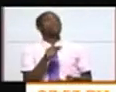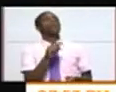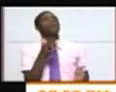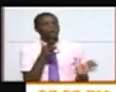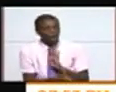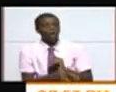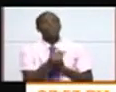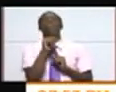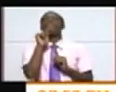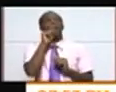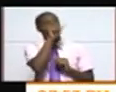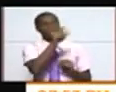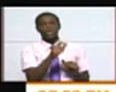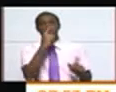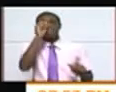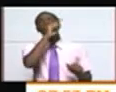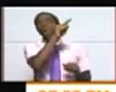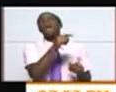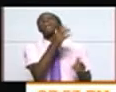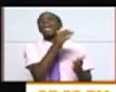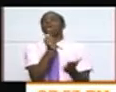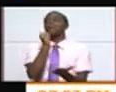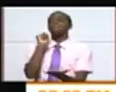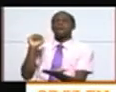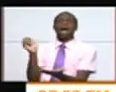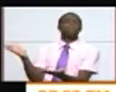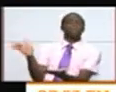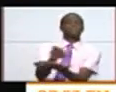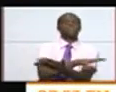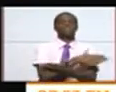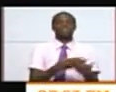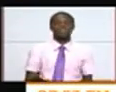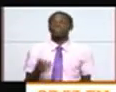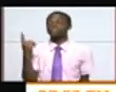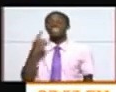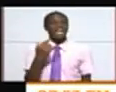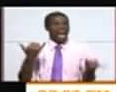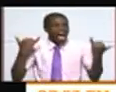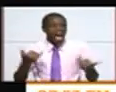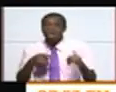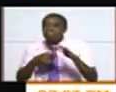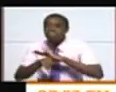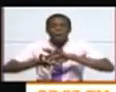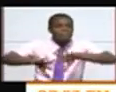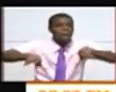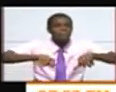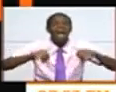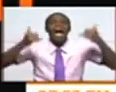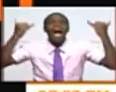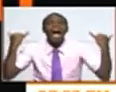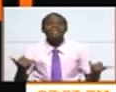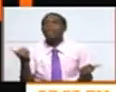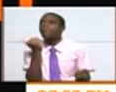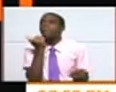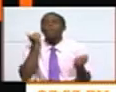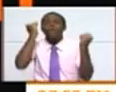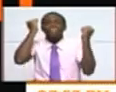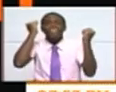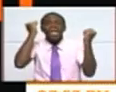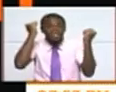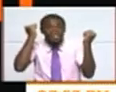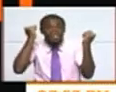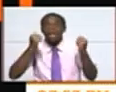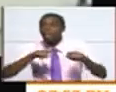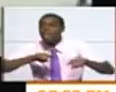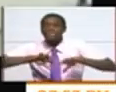es, genocida. A saquear, a aprovechar el momento de protesta y